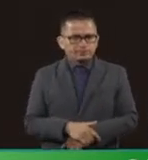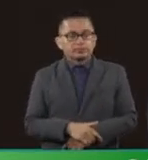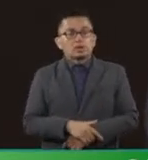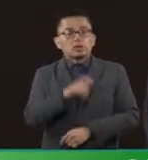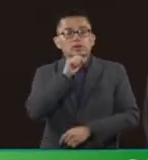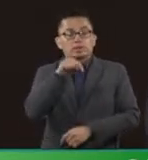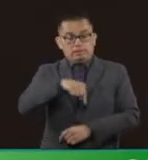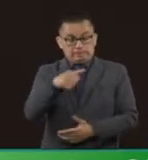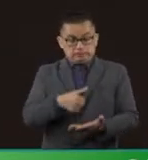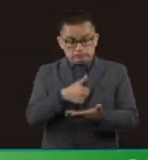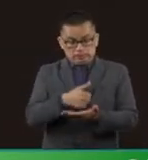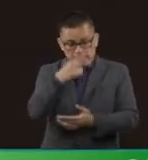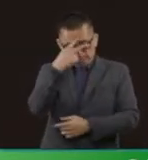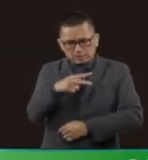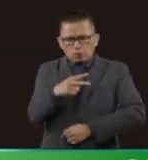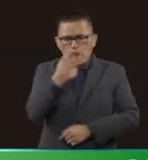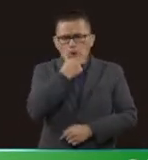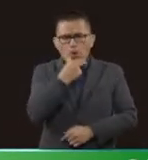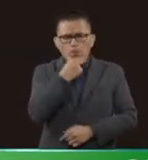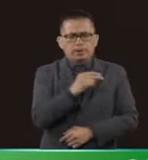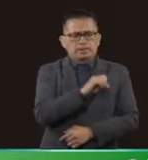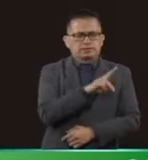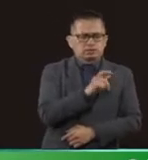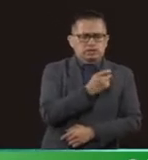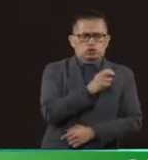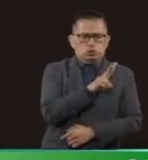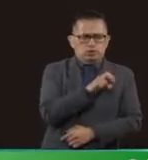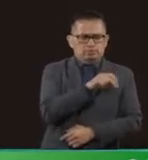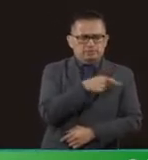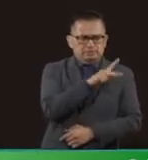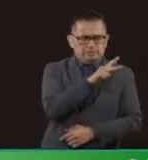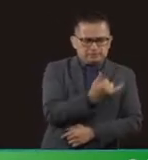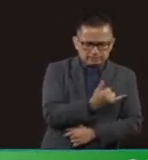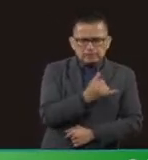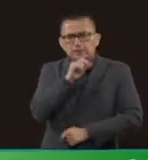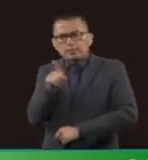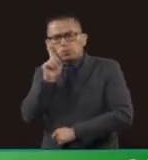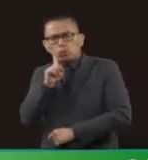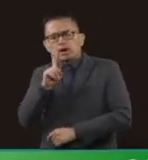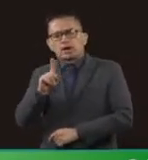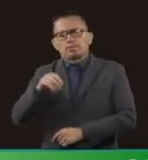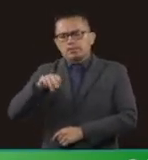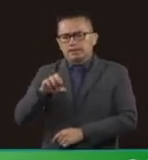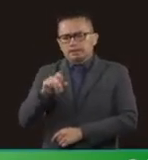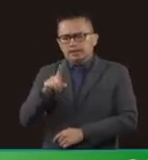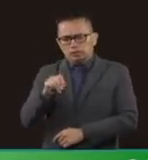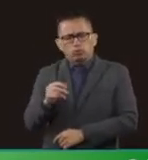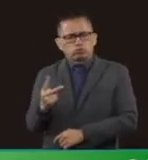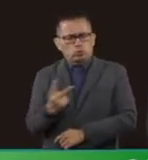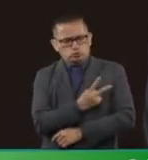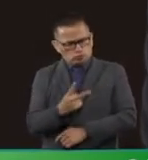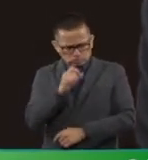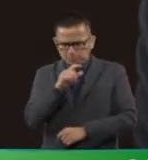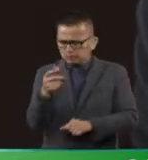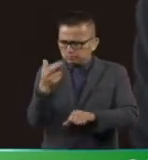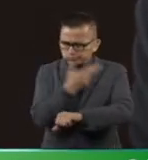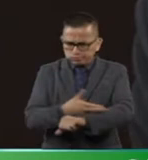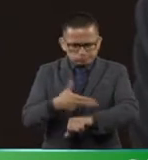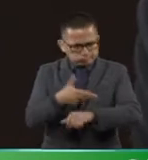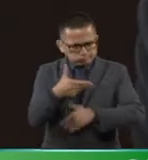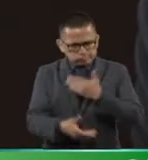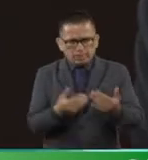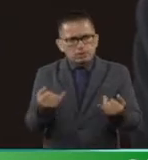Salomón Chertorivsky y Patricia Mercado hacían lo propio. Ahí empezó el ciclo que